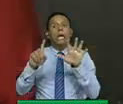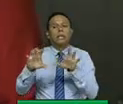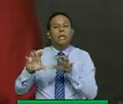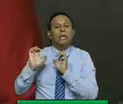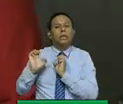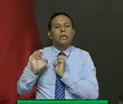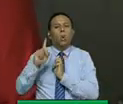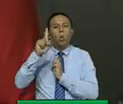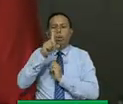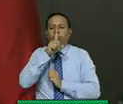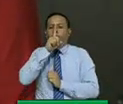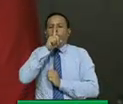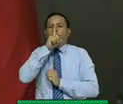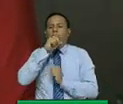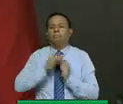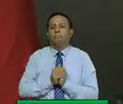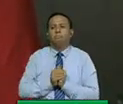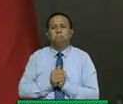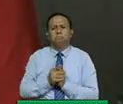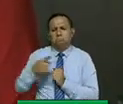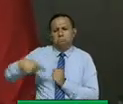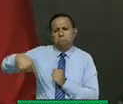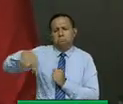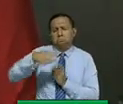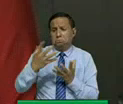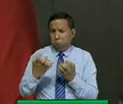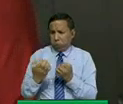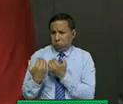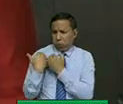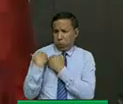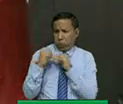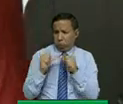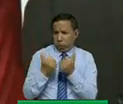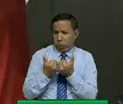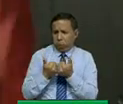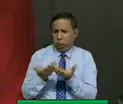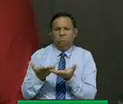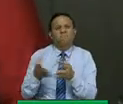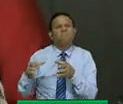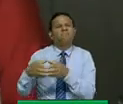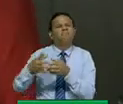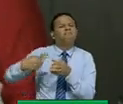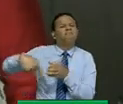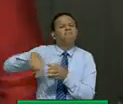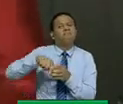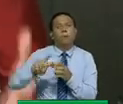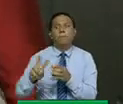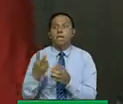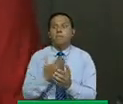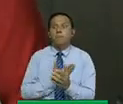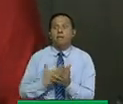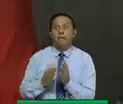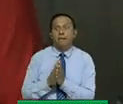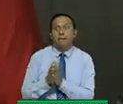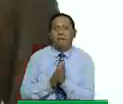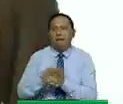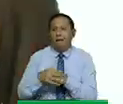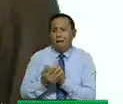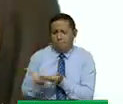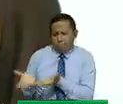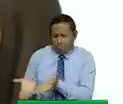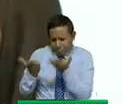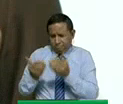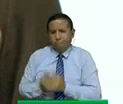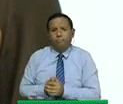han peleado los espacios de la Asamblea Nacional? El combo de las vicepresidencias que tanto les interesaba. La asambleísta